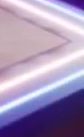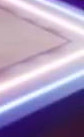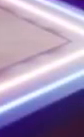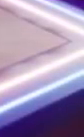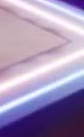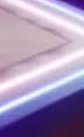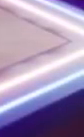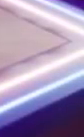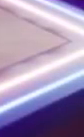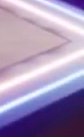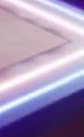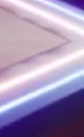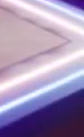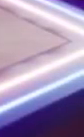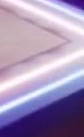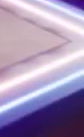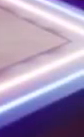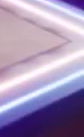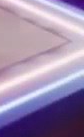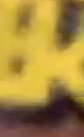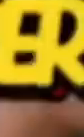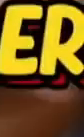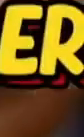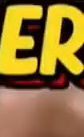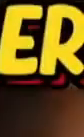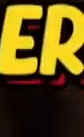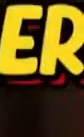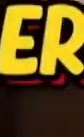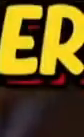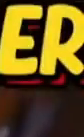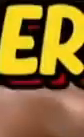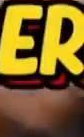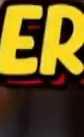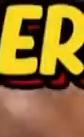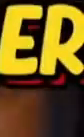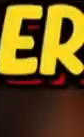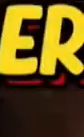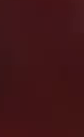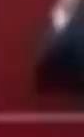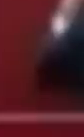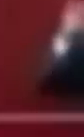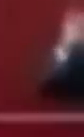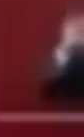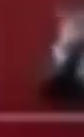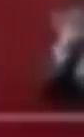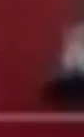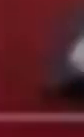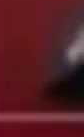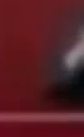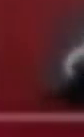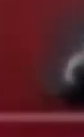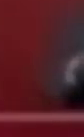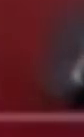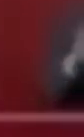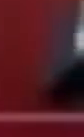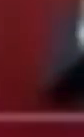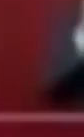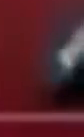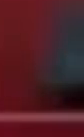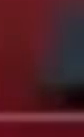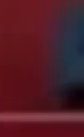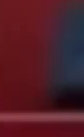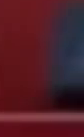vídeo meme que va así que no quiero hacer la consulta de éste